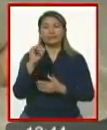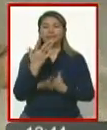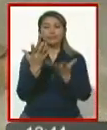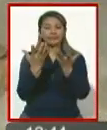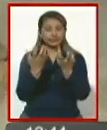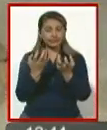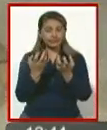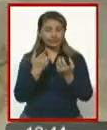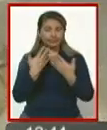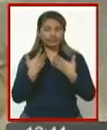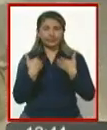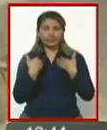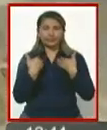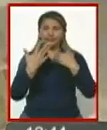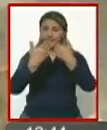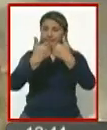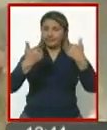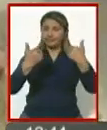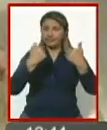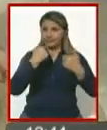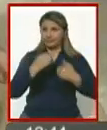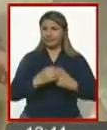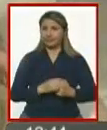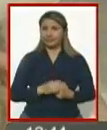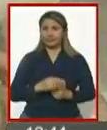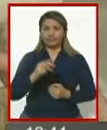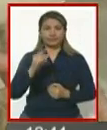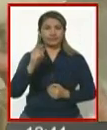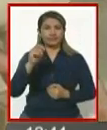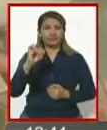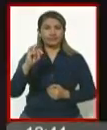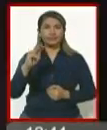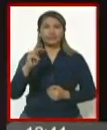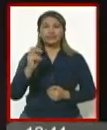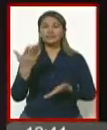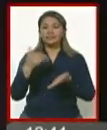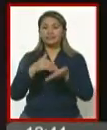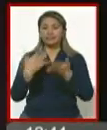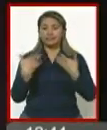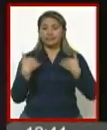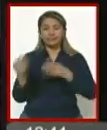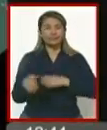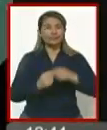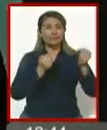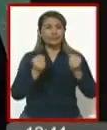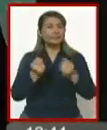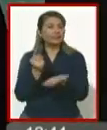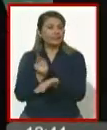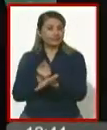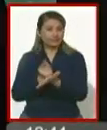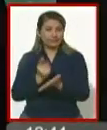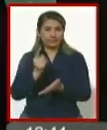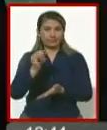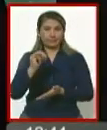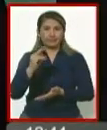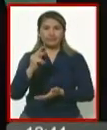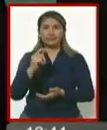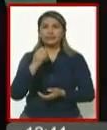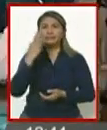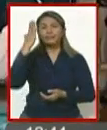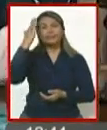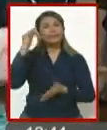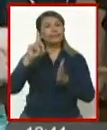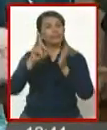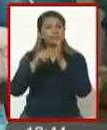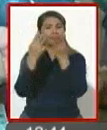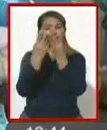querían quitar de en medio, valga el término, al señor Tico Lozada y estar nuevamente yo en el poder, ¿no? Lo ven como una amenaza a Tico Lozada porque